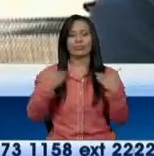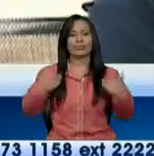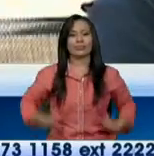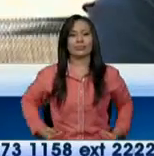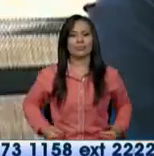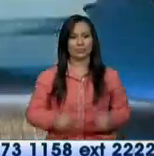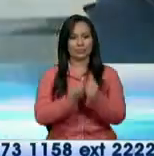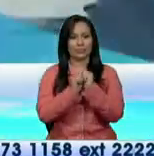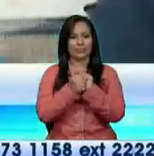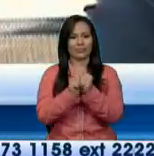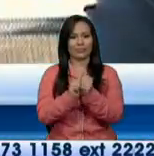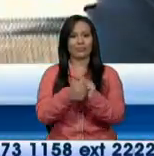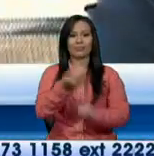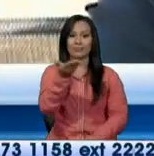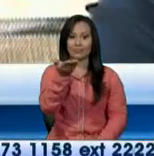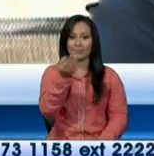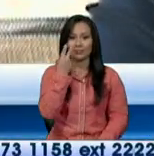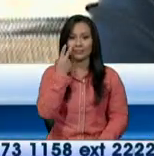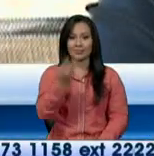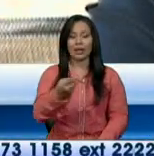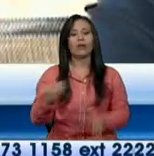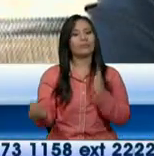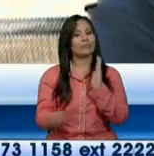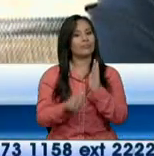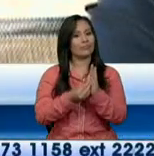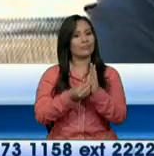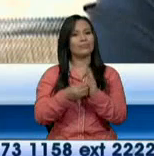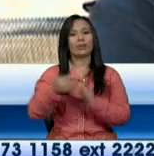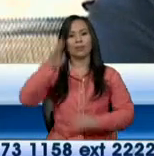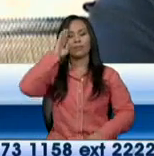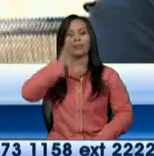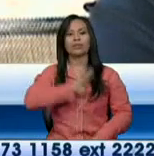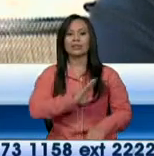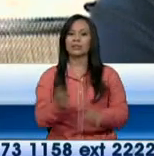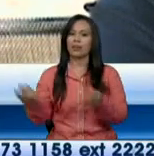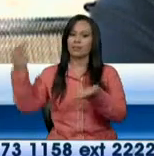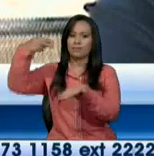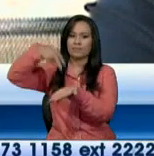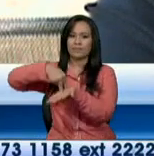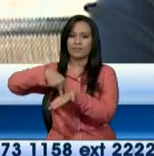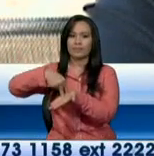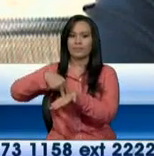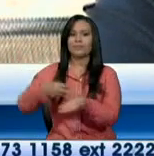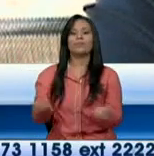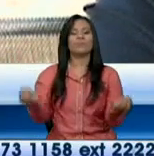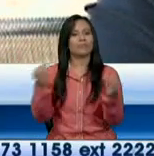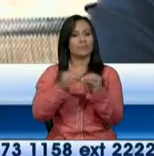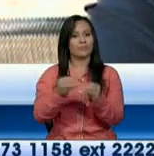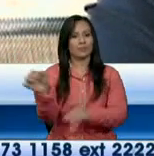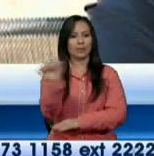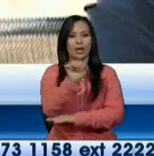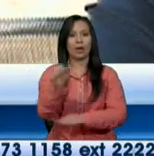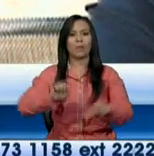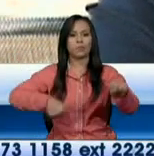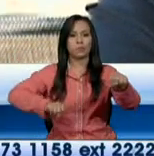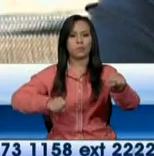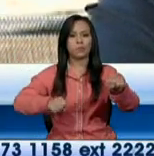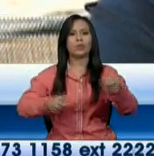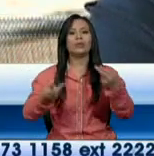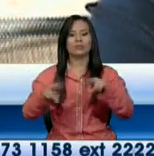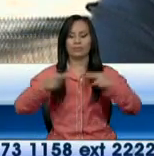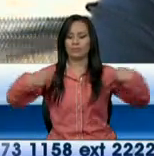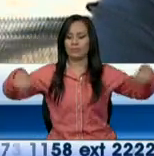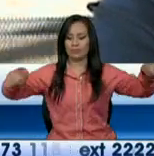Ministerio del Interior, para ello, va a dotar de mayor presencia policial, va a destinar vehículos y motocicletas